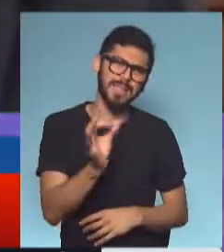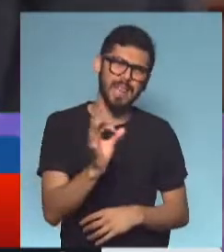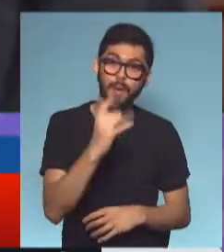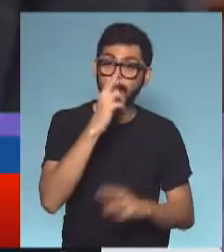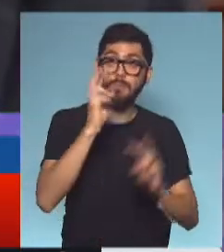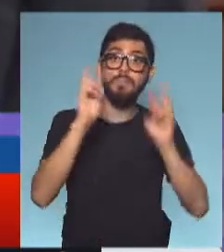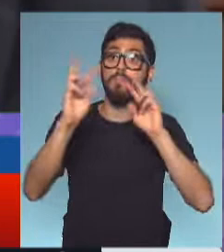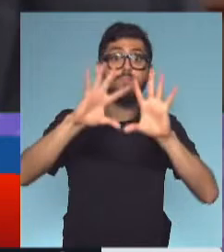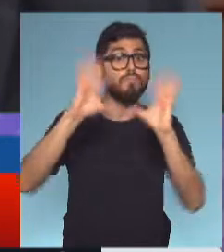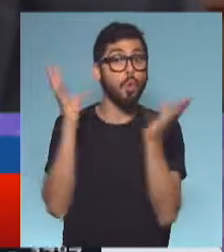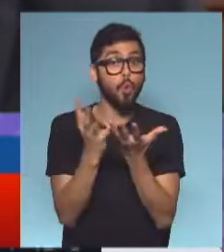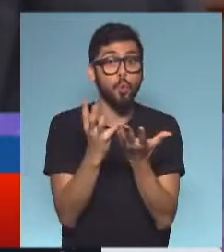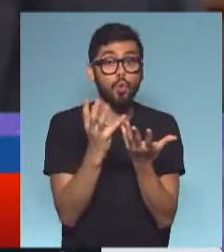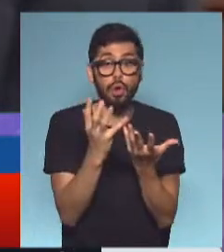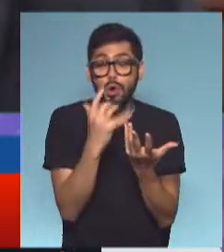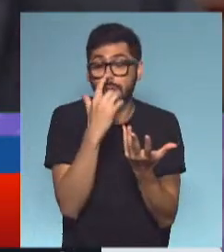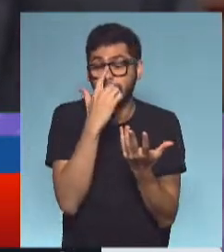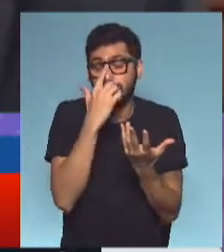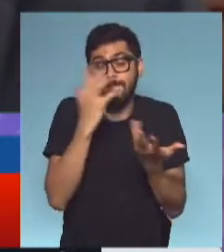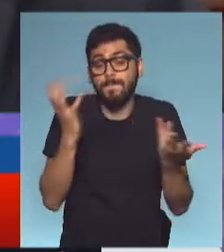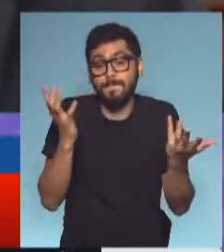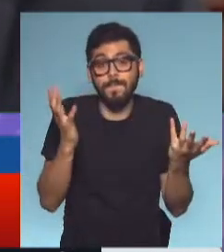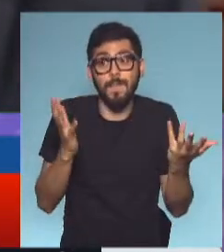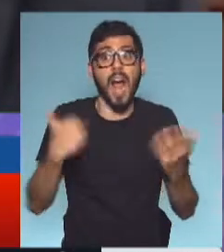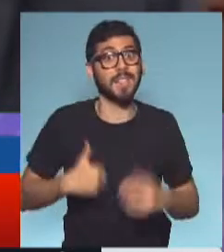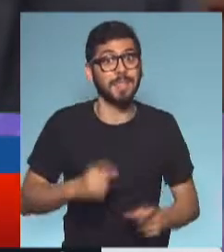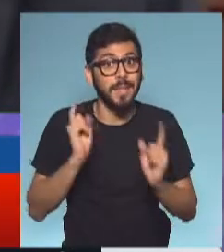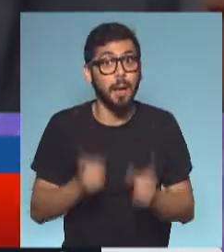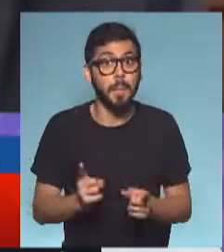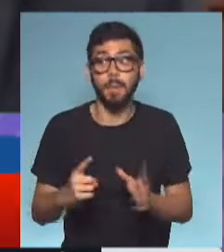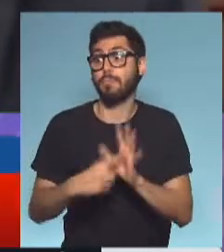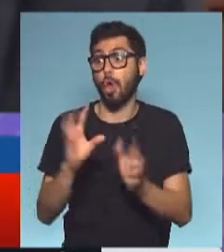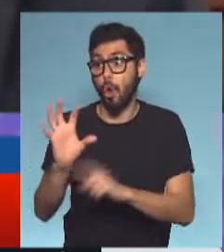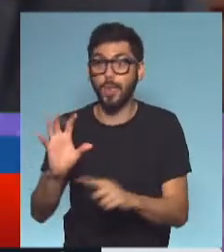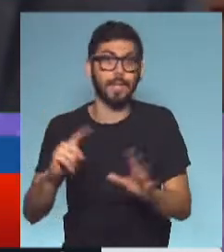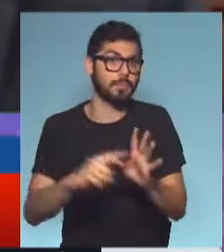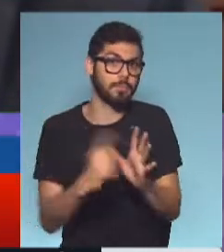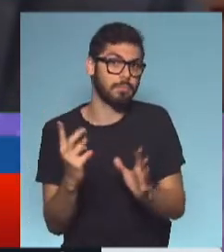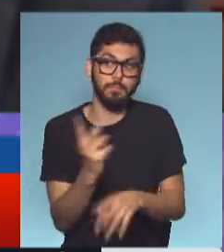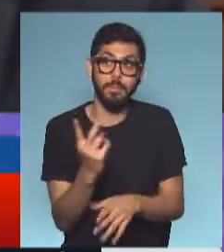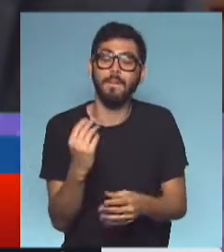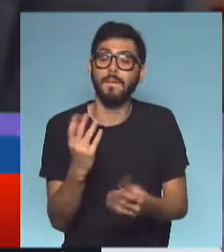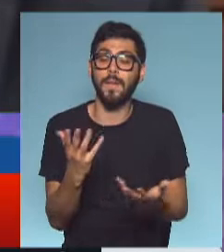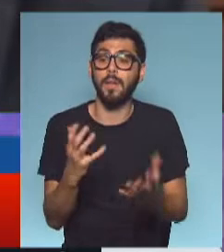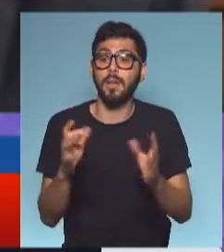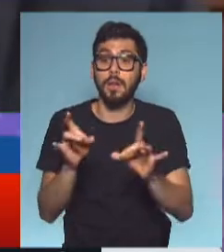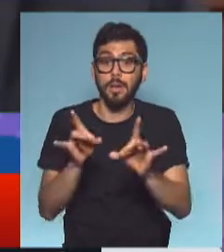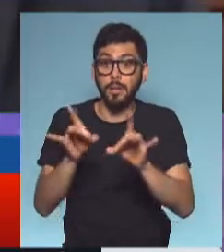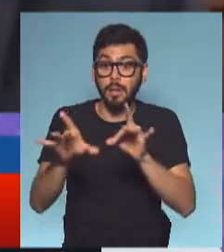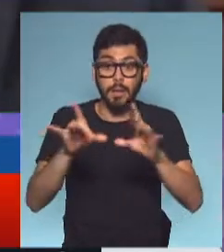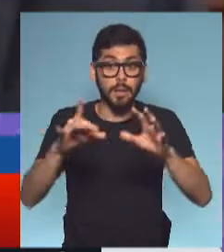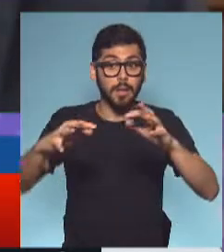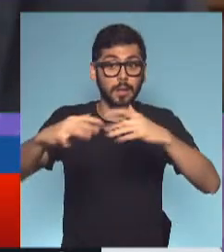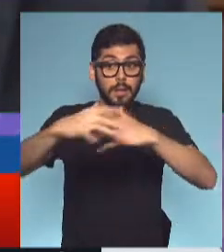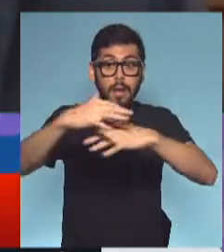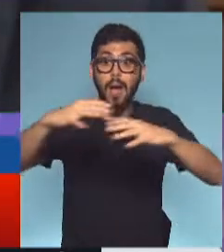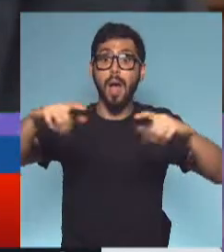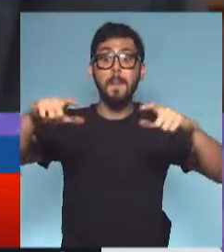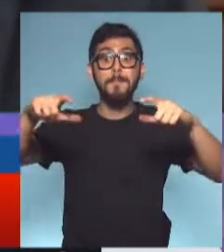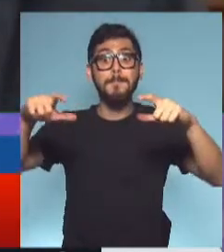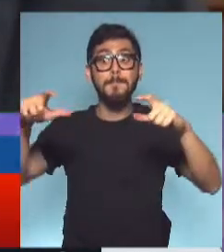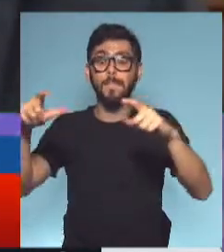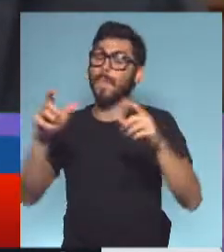todo el mundo, pero también lo experimentamos en la República Argentina, en la provincia de Buenos Aires, que cuando se reduce la circulación, se reducen